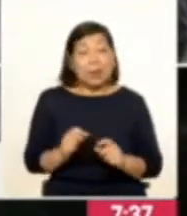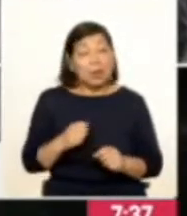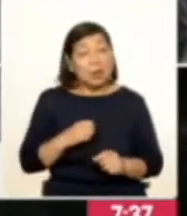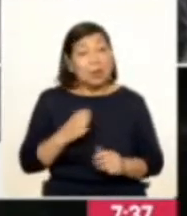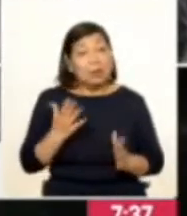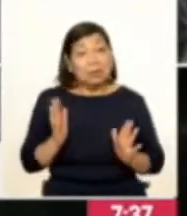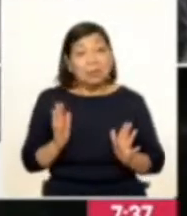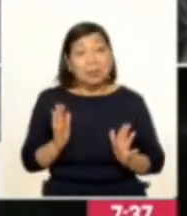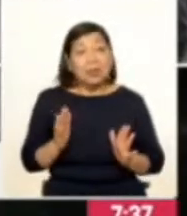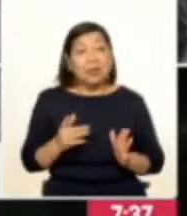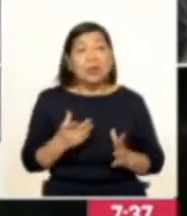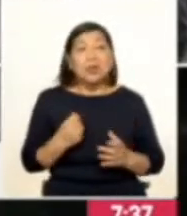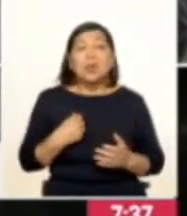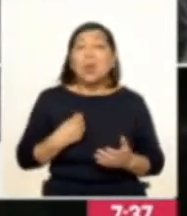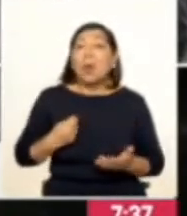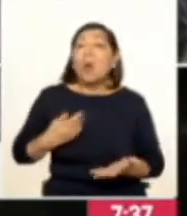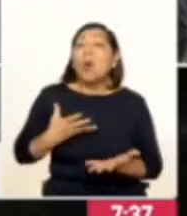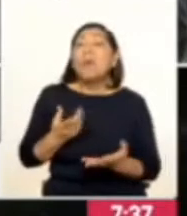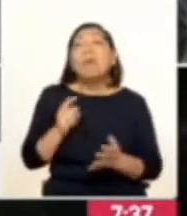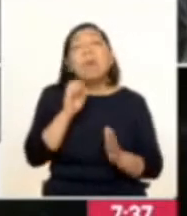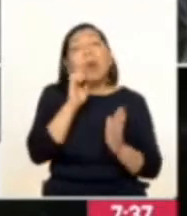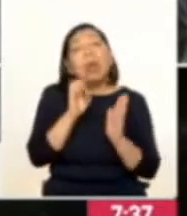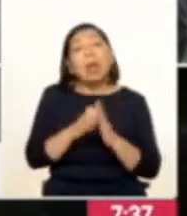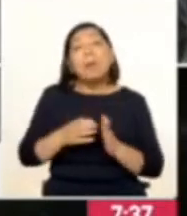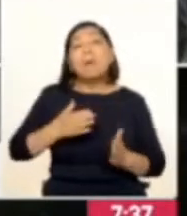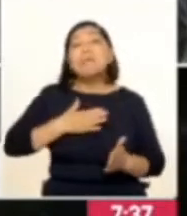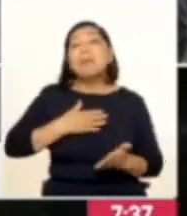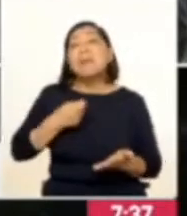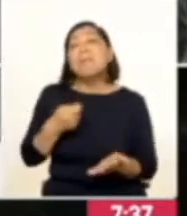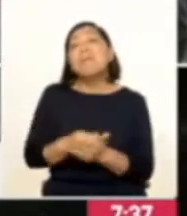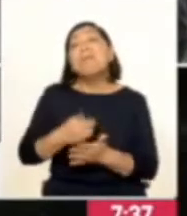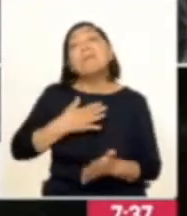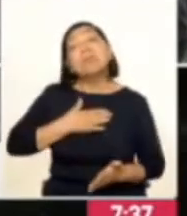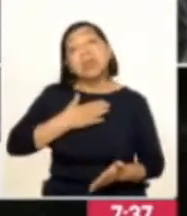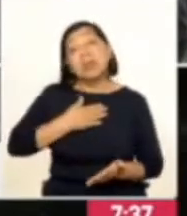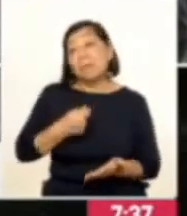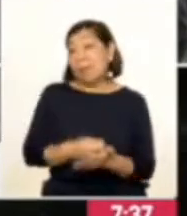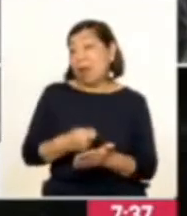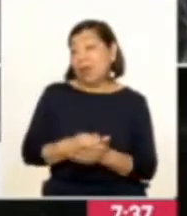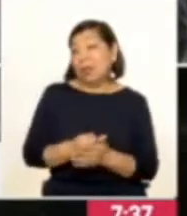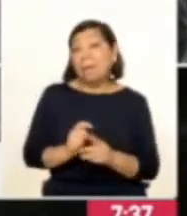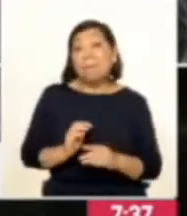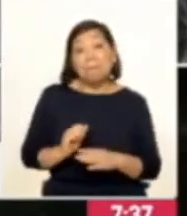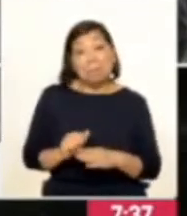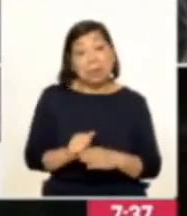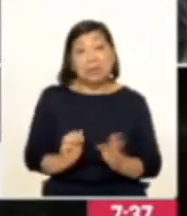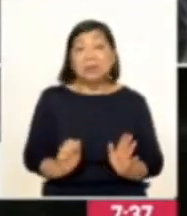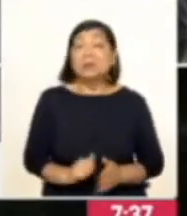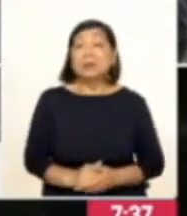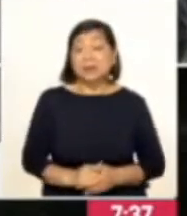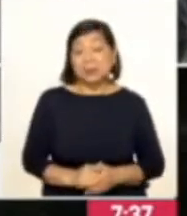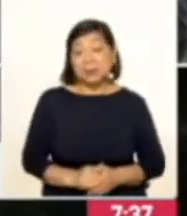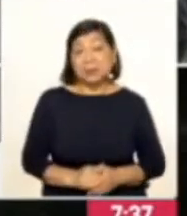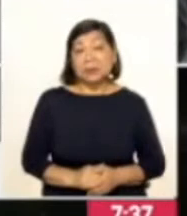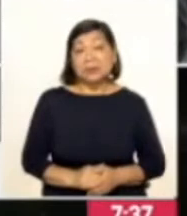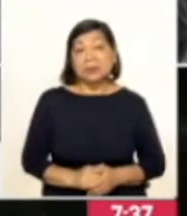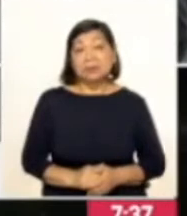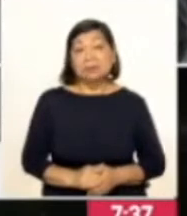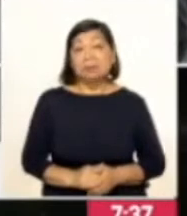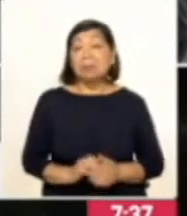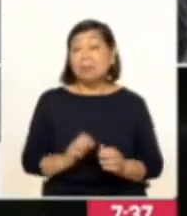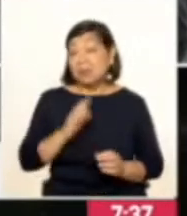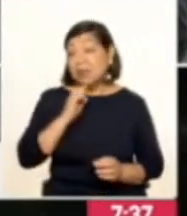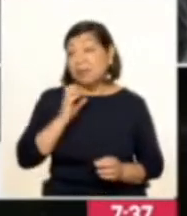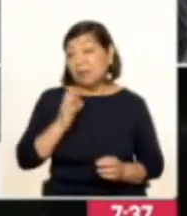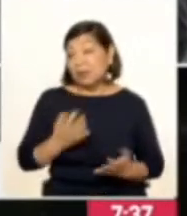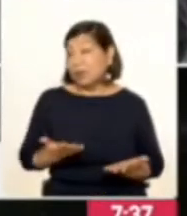pues me provoca yo de mi plata Quiero instalar un jacuzzi tampoco puedo Claro en la práctica No lo lo si